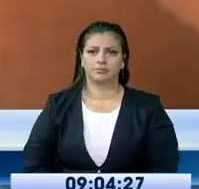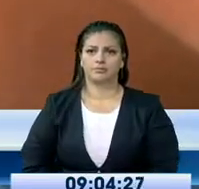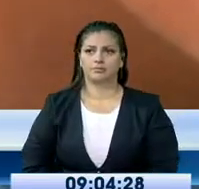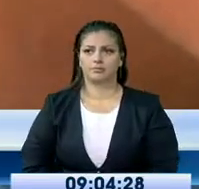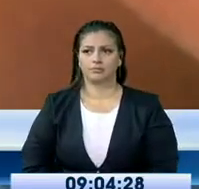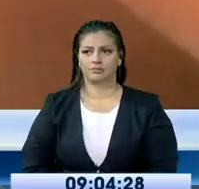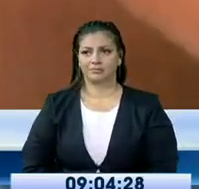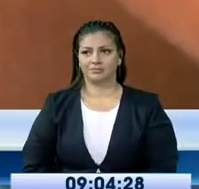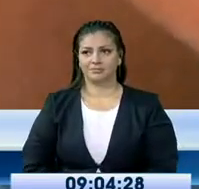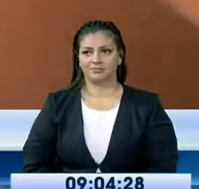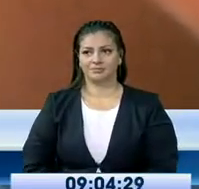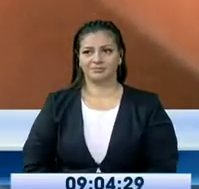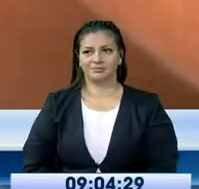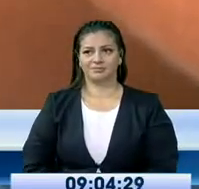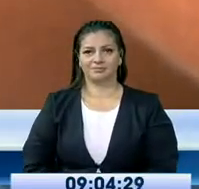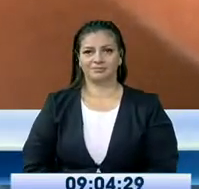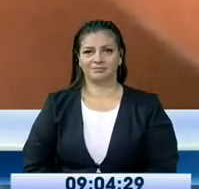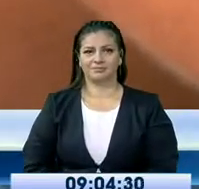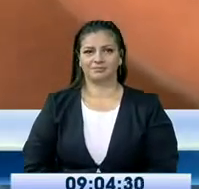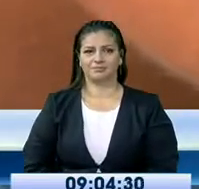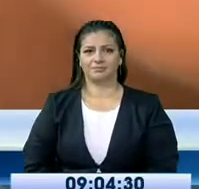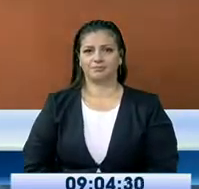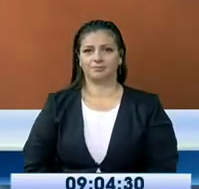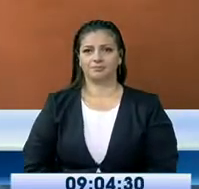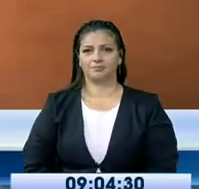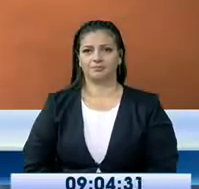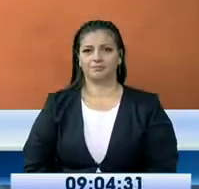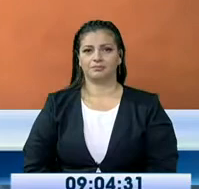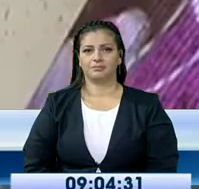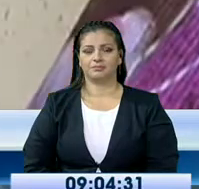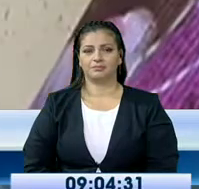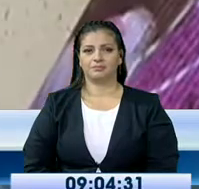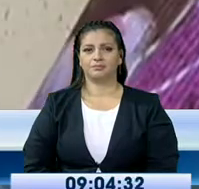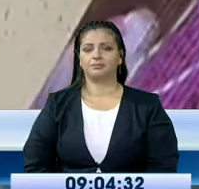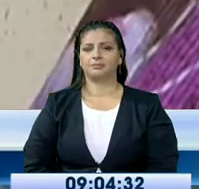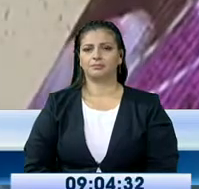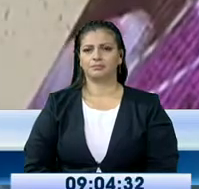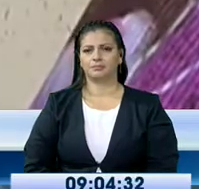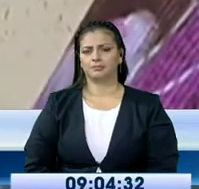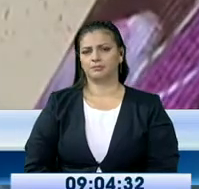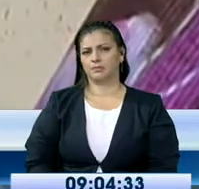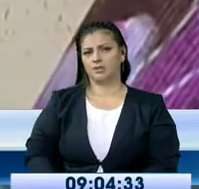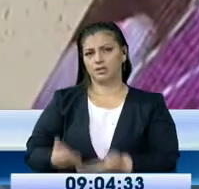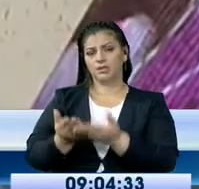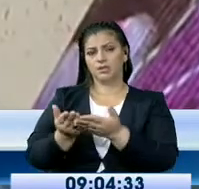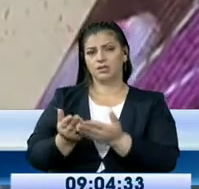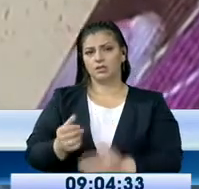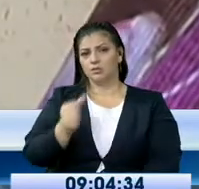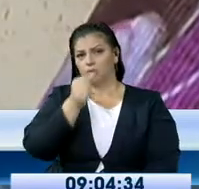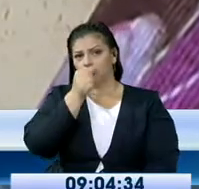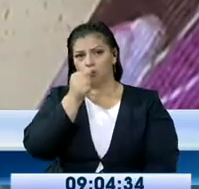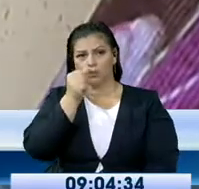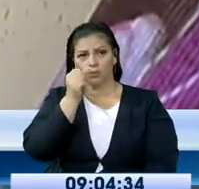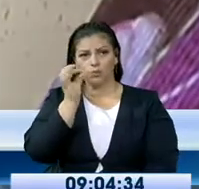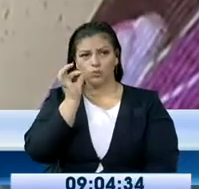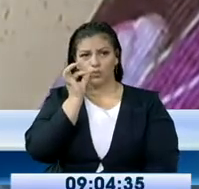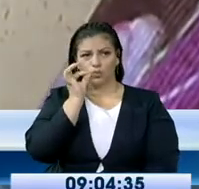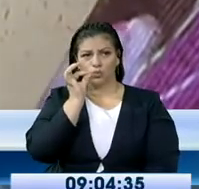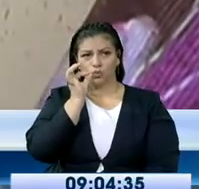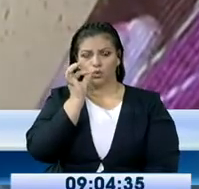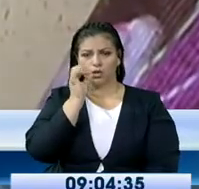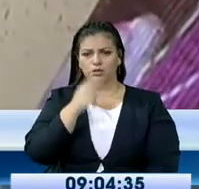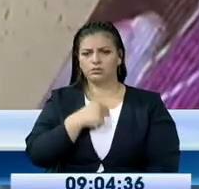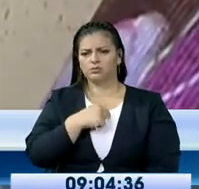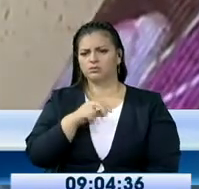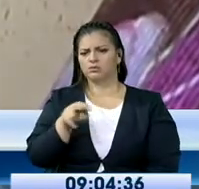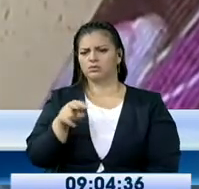ley de esto se separaron. ¿En qué condiciones vino él aquí a su casa? Cuando vino pidiendo ayuda, que lo encadenen para